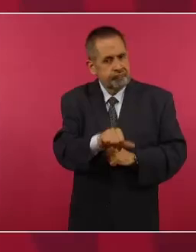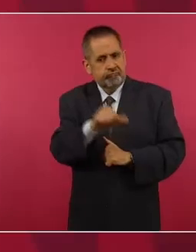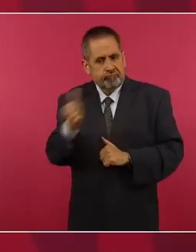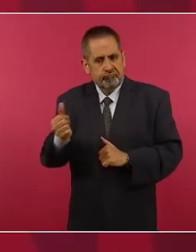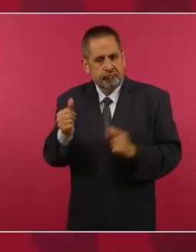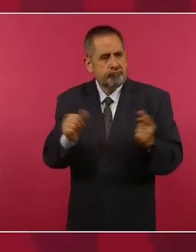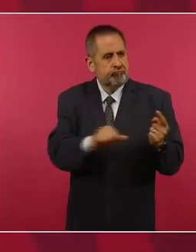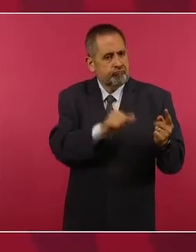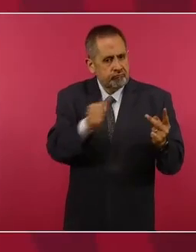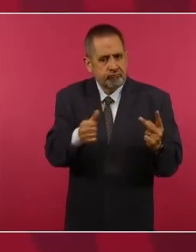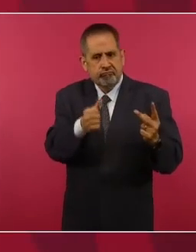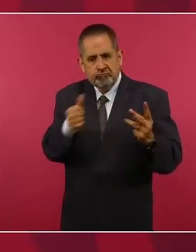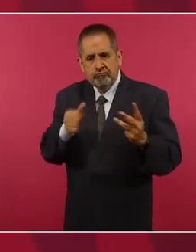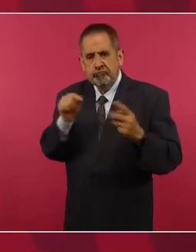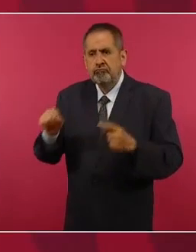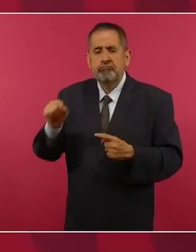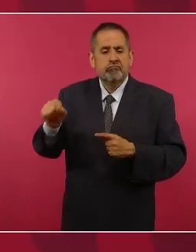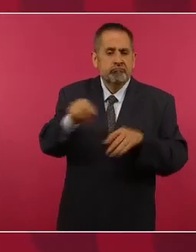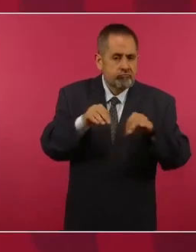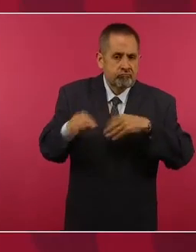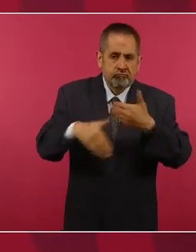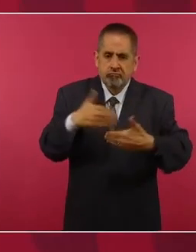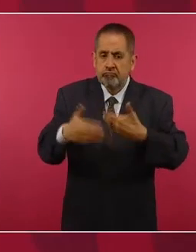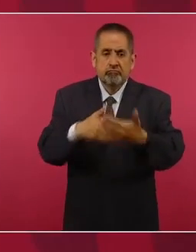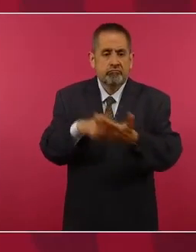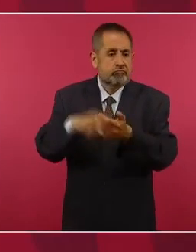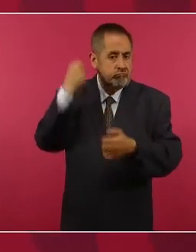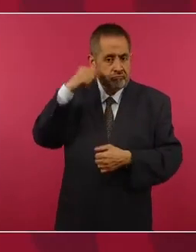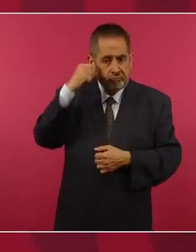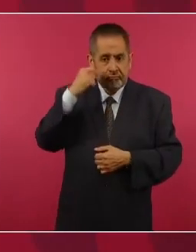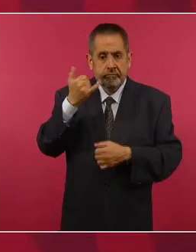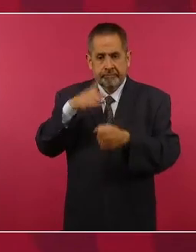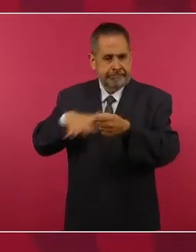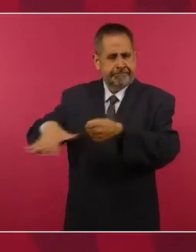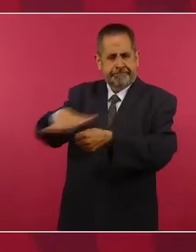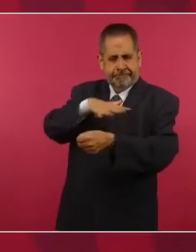generando empleos en Tabasco y en la región.